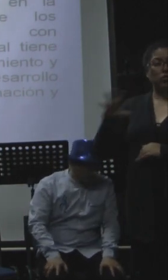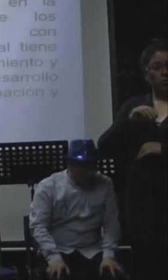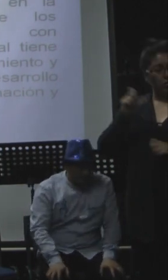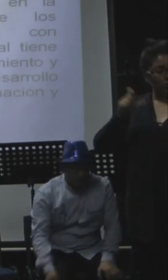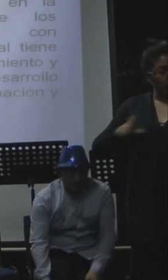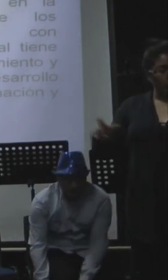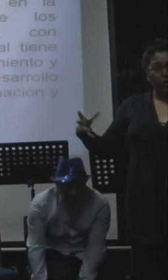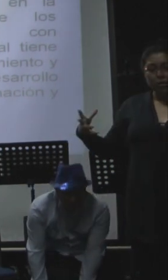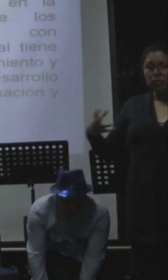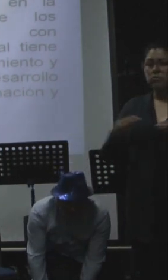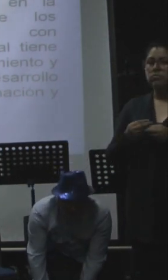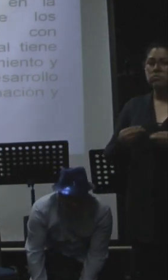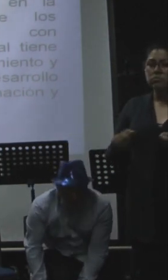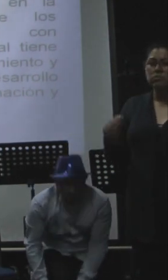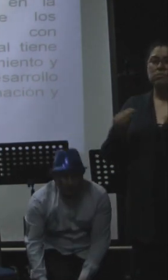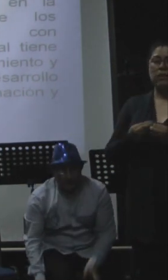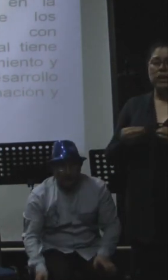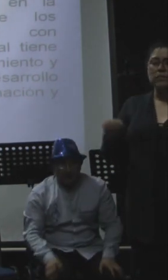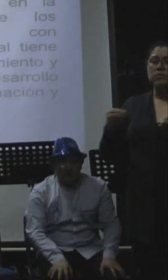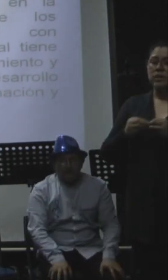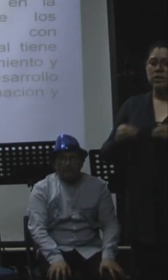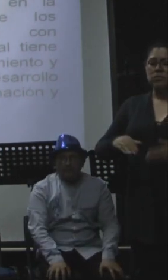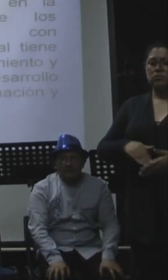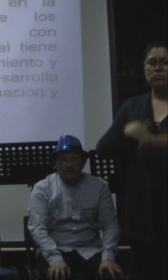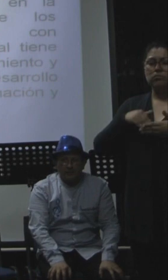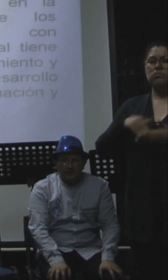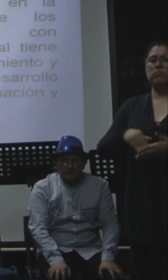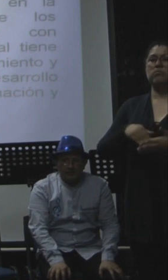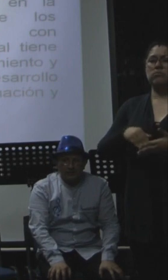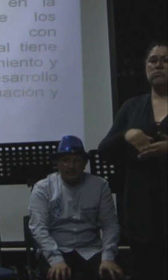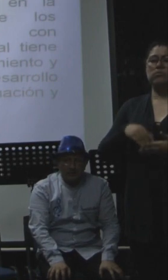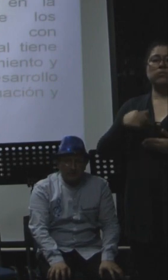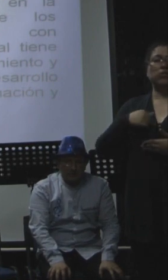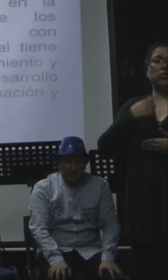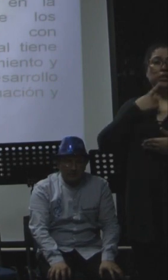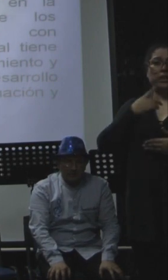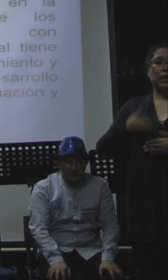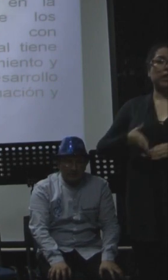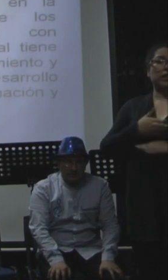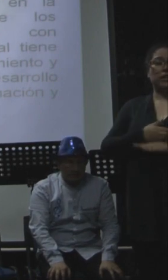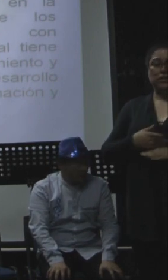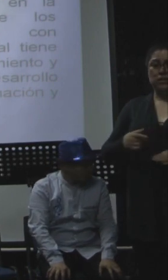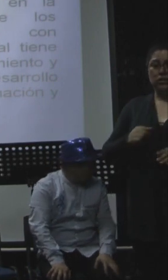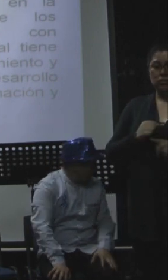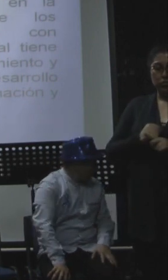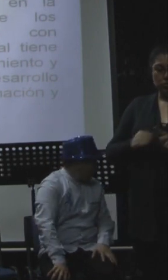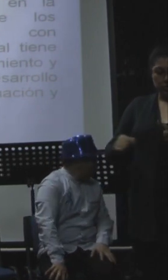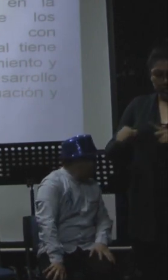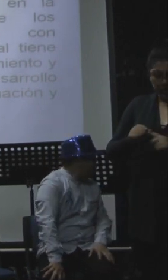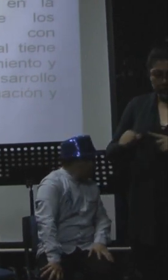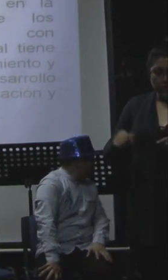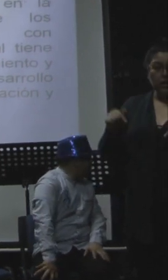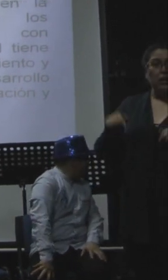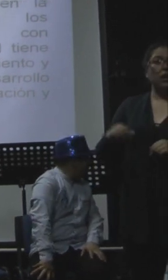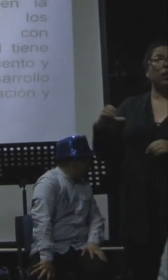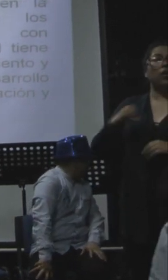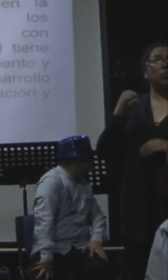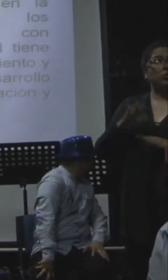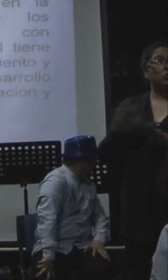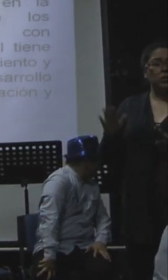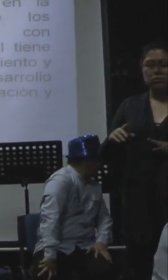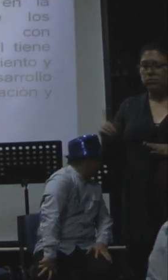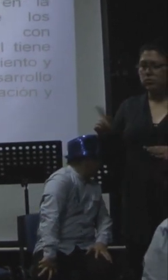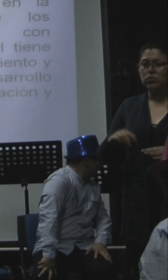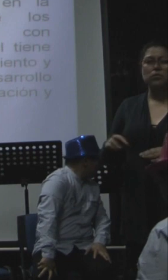población cada día se vaya posicionando. Y lo que les dije, lamentablemente pues nuestra sociedad, no solamente aquí en Colombia,